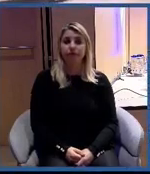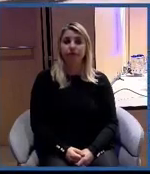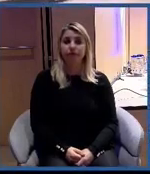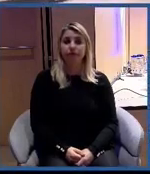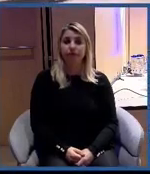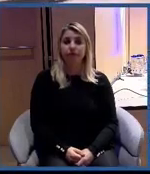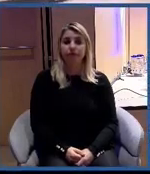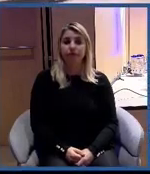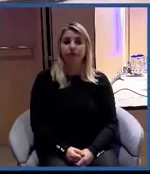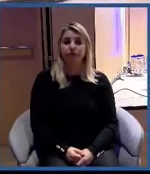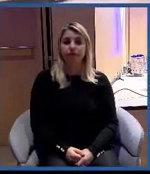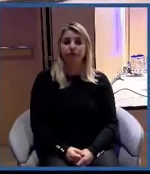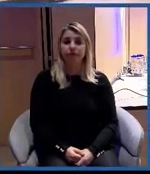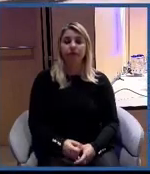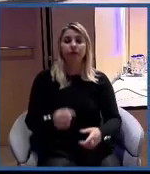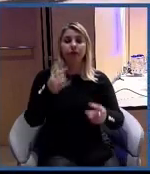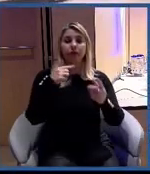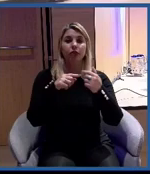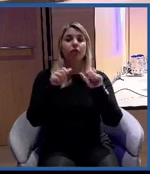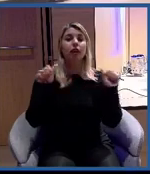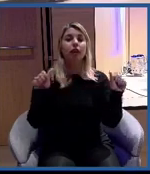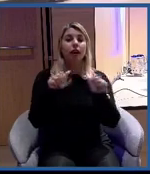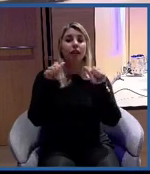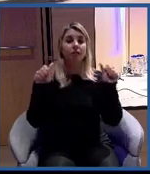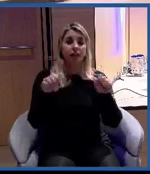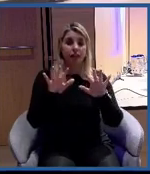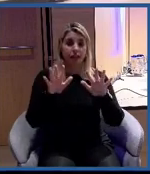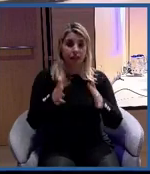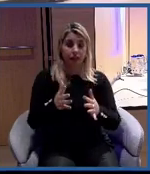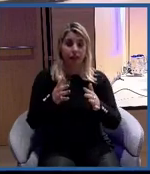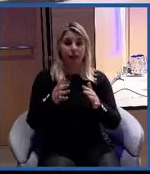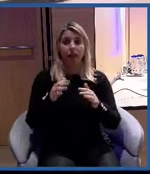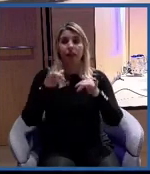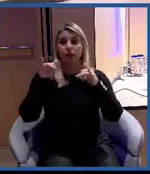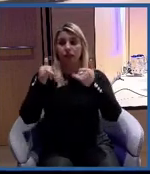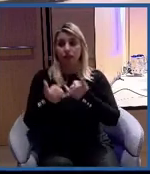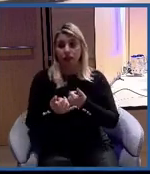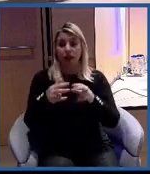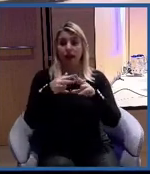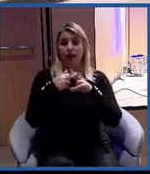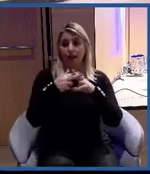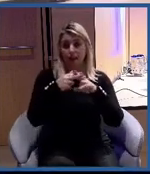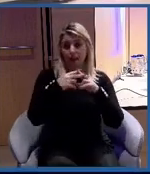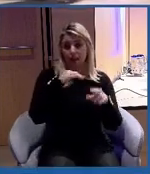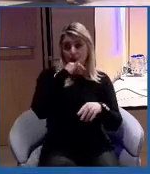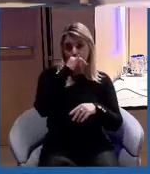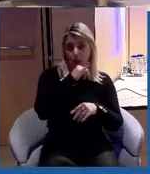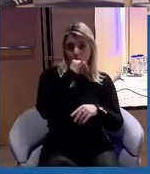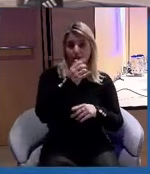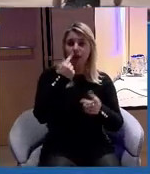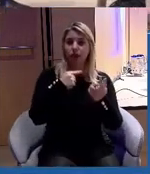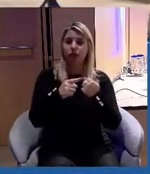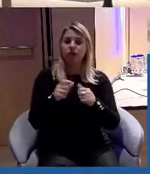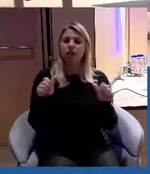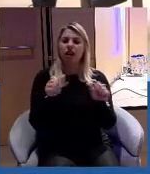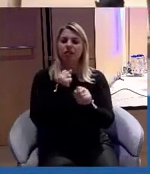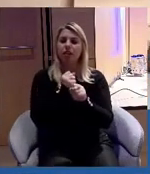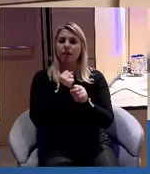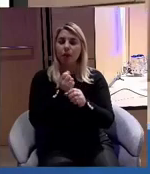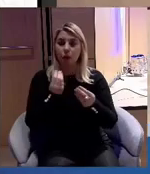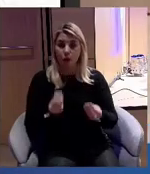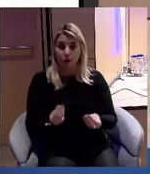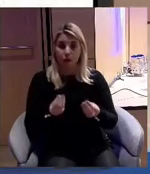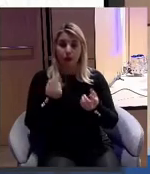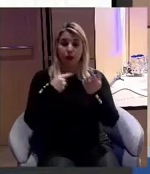Entonces qué hicimos en concreto digo ya les conté el sentido de la herramienta cómo lo hicimos juntamos